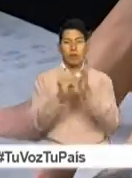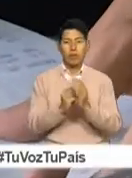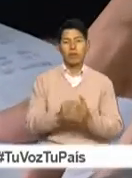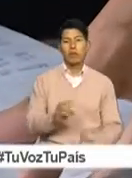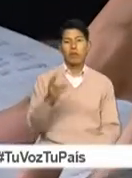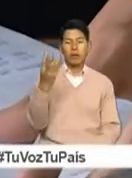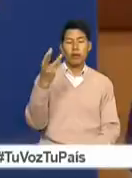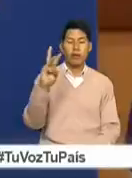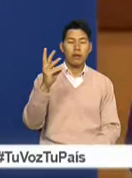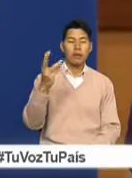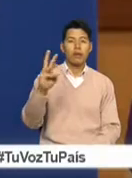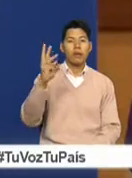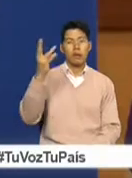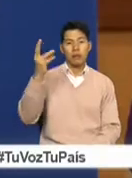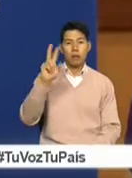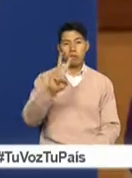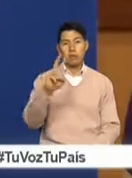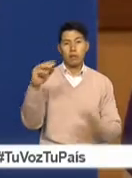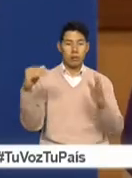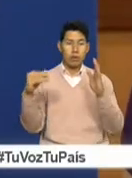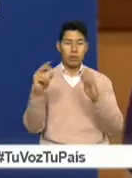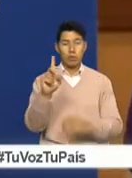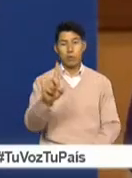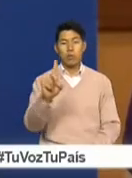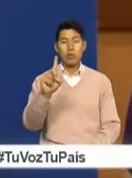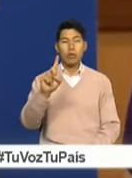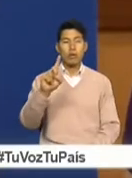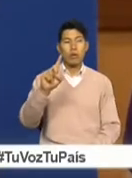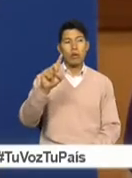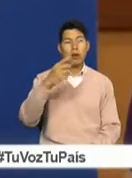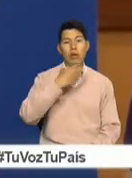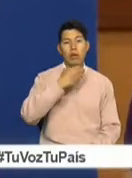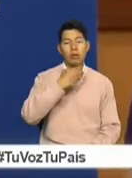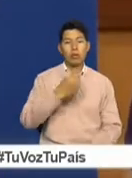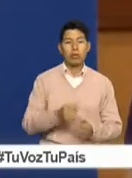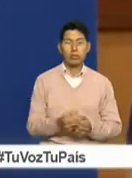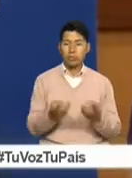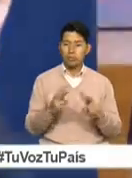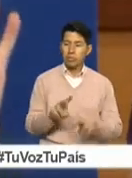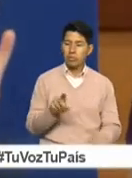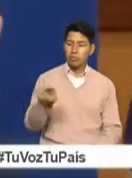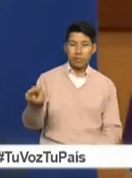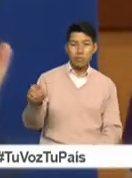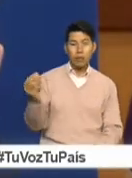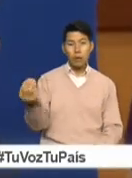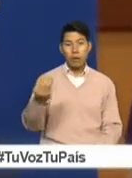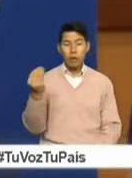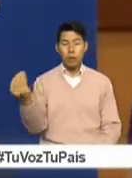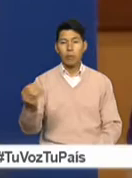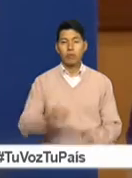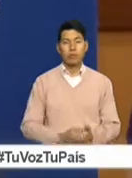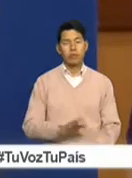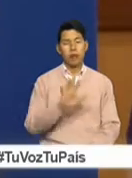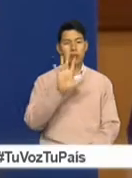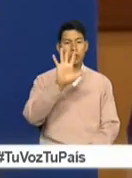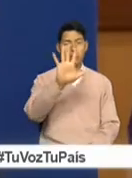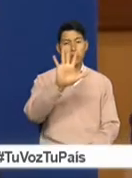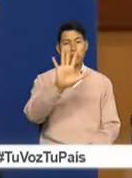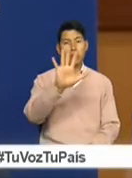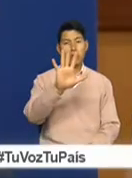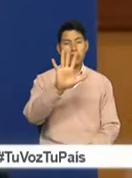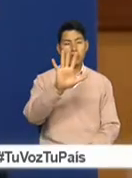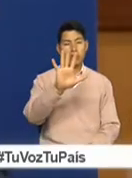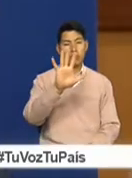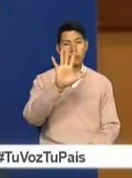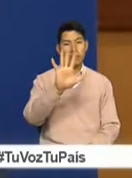21 de agosto el estudiante el postulante opta en este caso por cinco opciones así vamos a funcionar